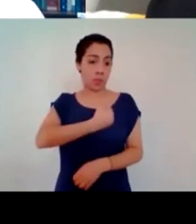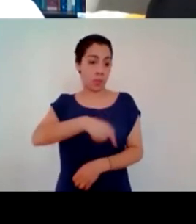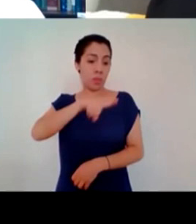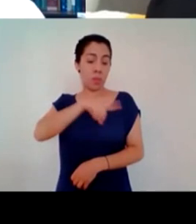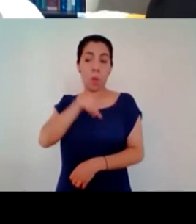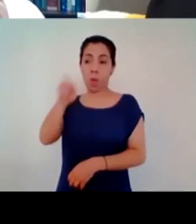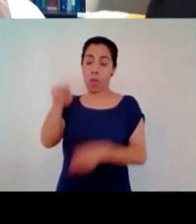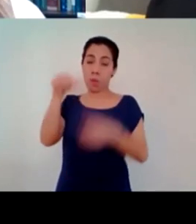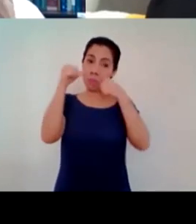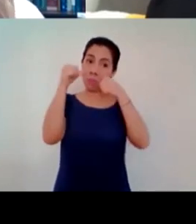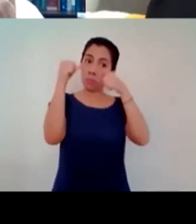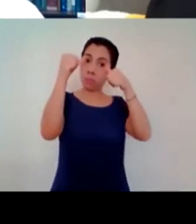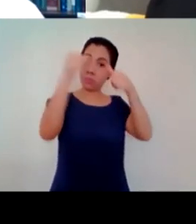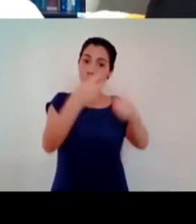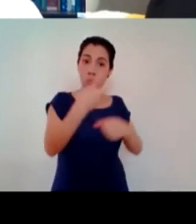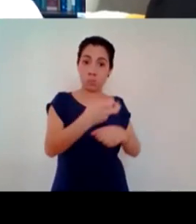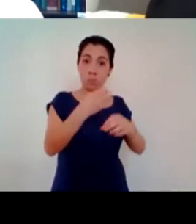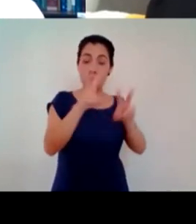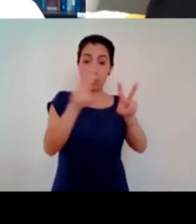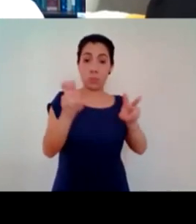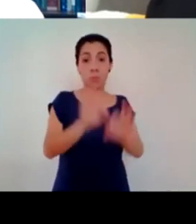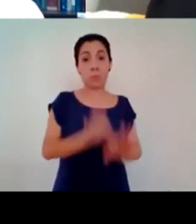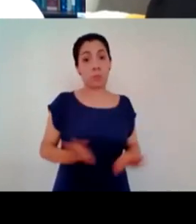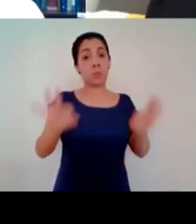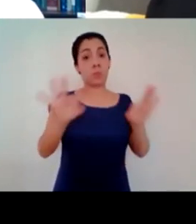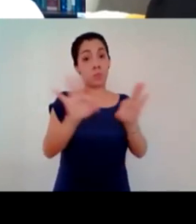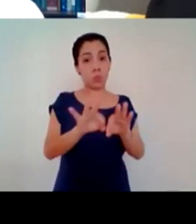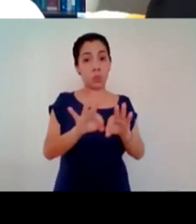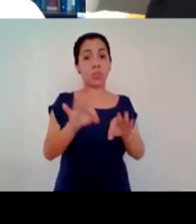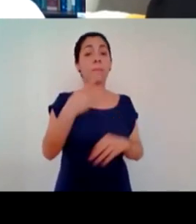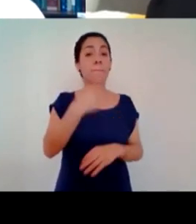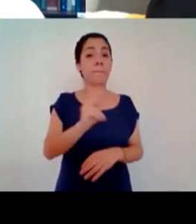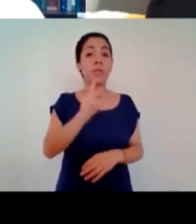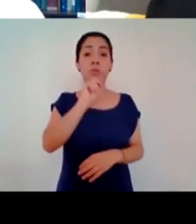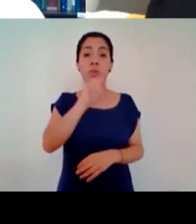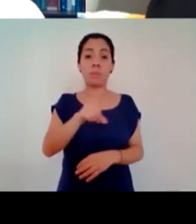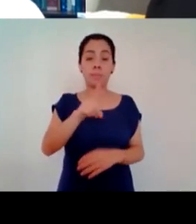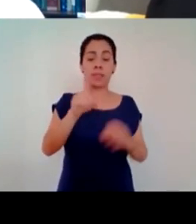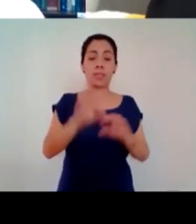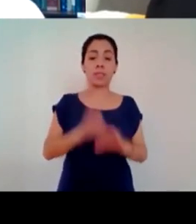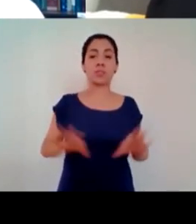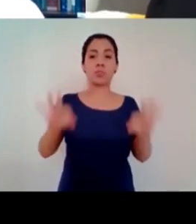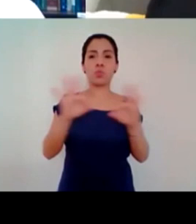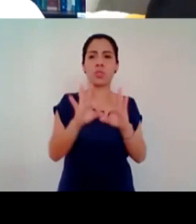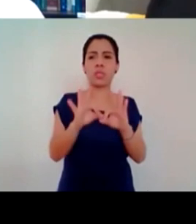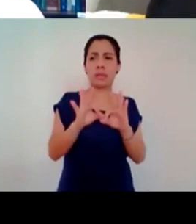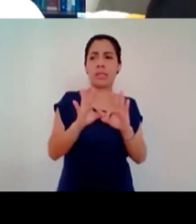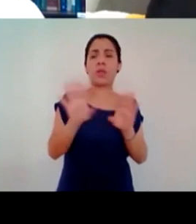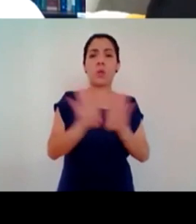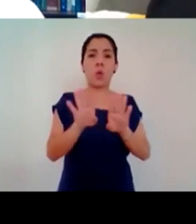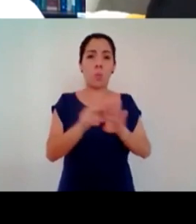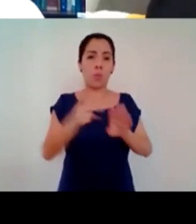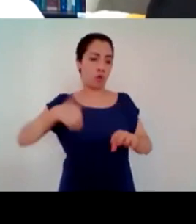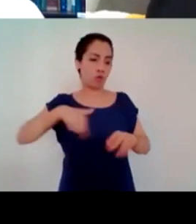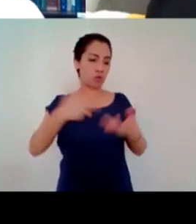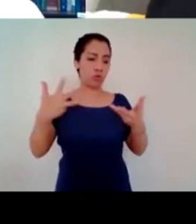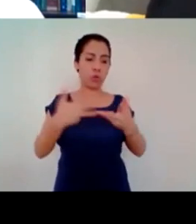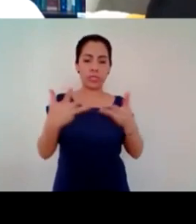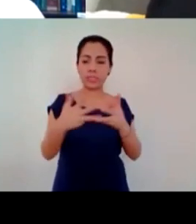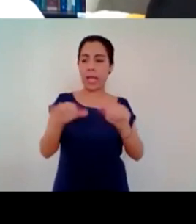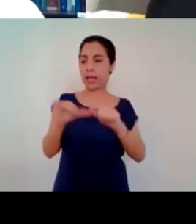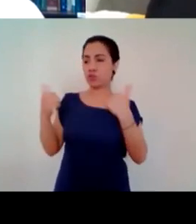decir que no debemos de caer en la trampa de hacer asociaciones fortuitas o de intuir cosas que no estén claramente